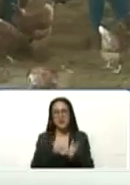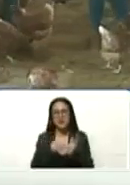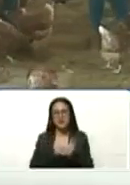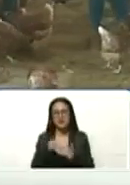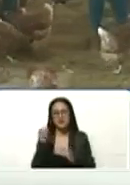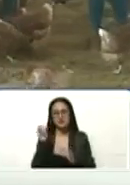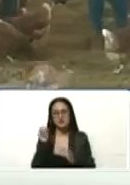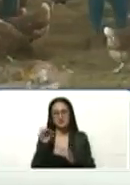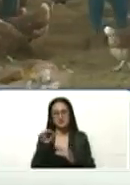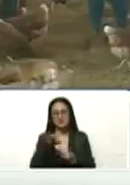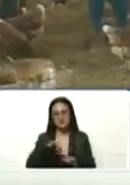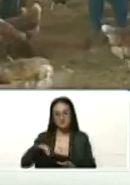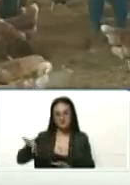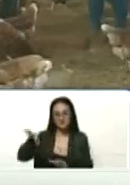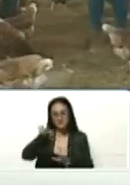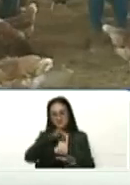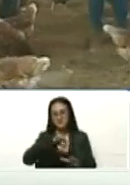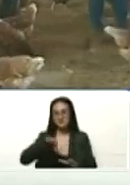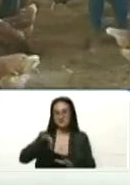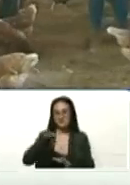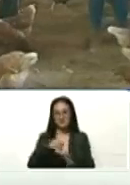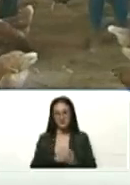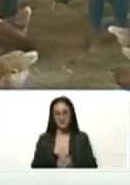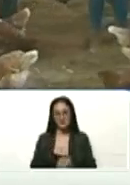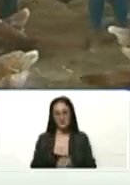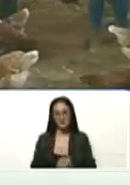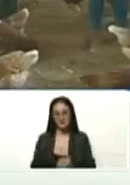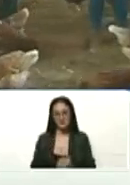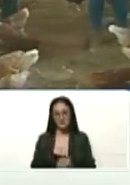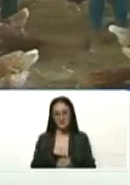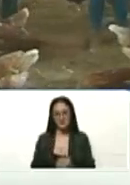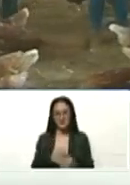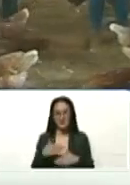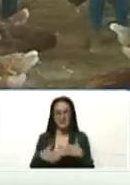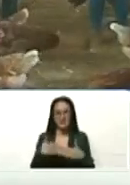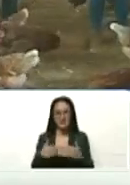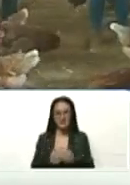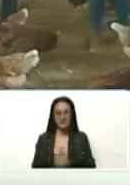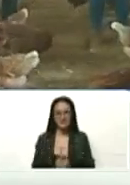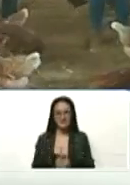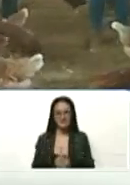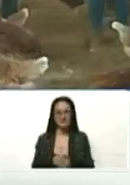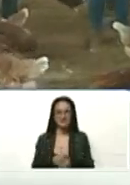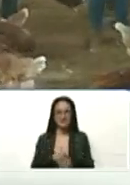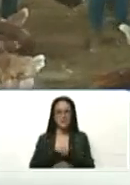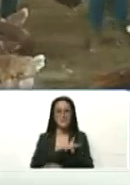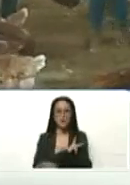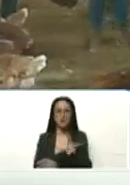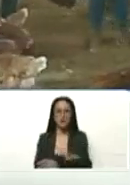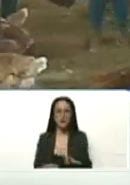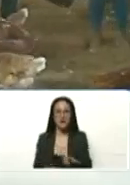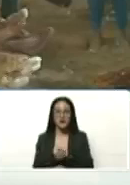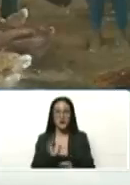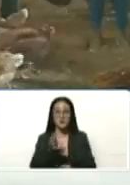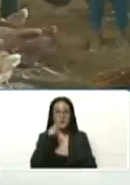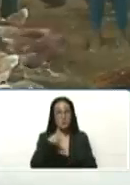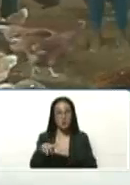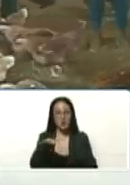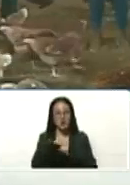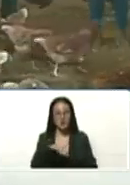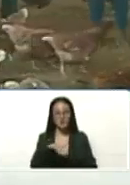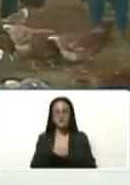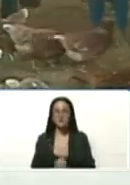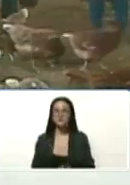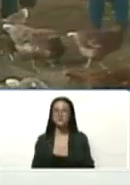de este importante rubro estratégico para la producción de proteína, en este caso animal, para nuestro pueblo. Como... ¿Qué dice